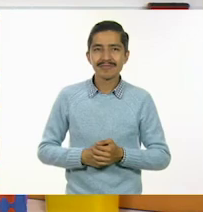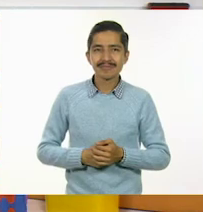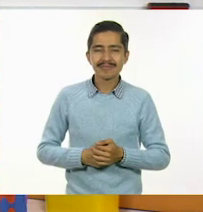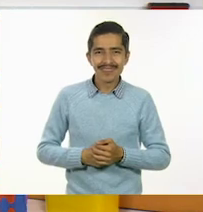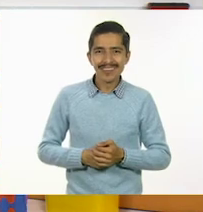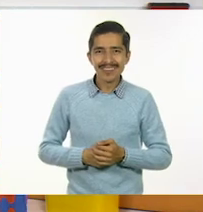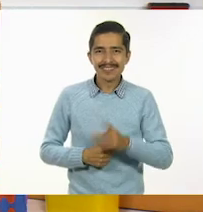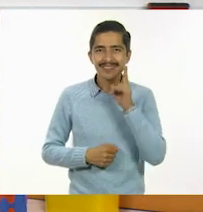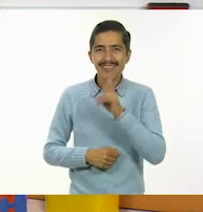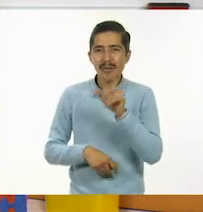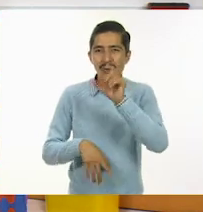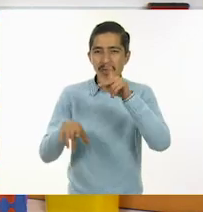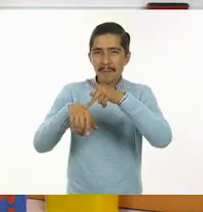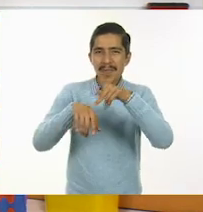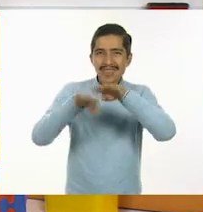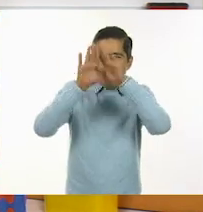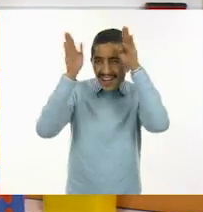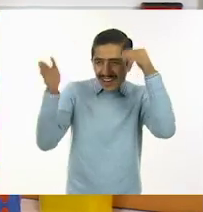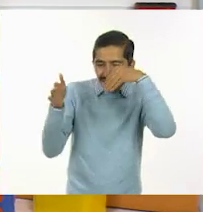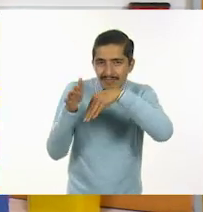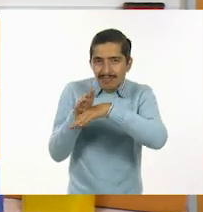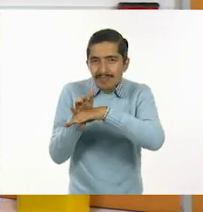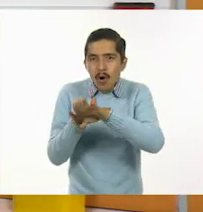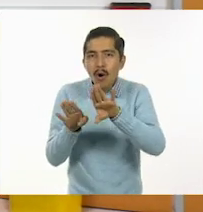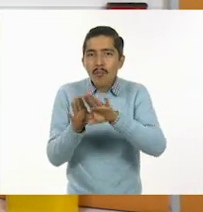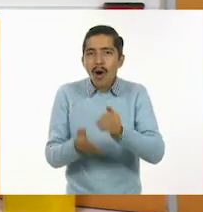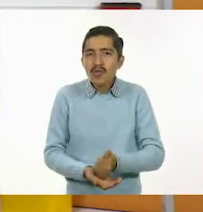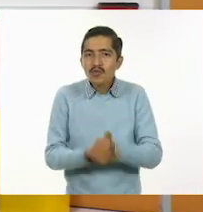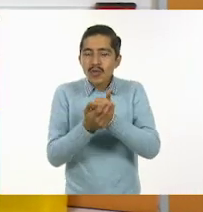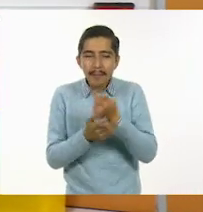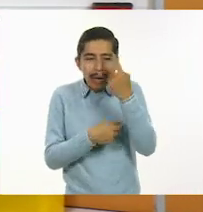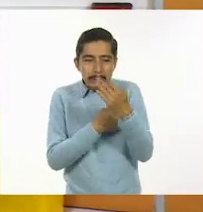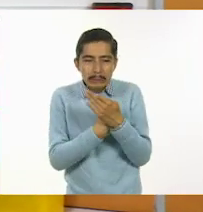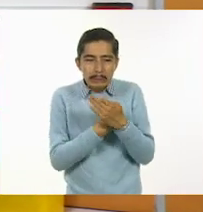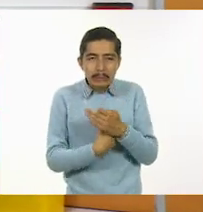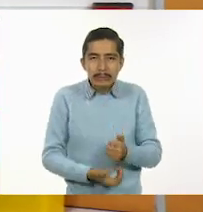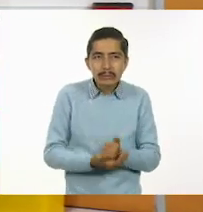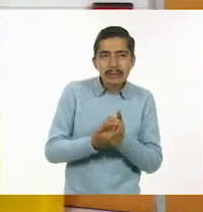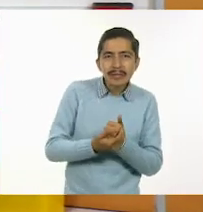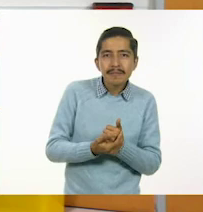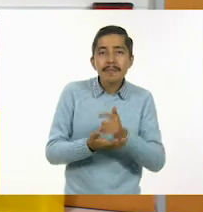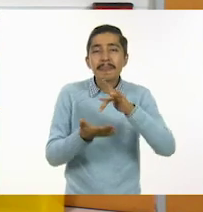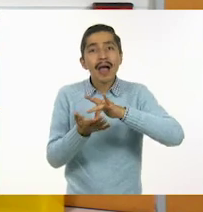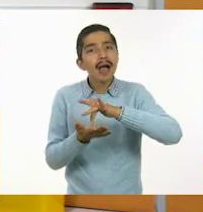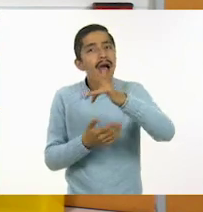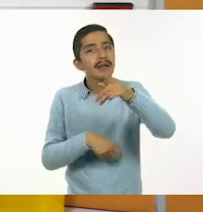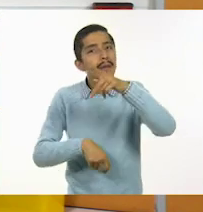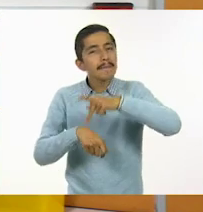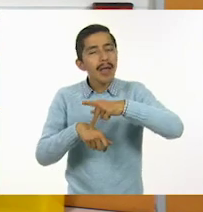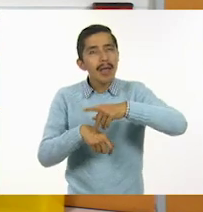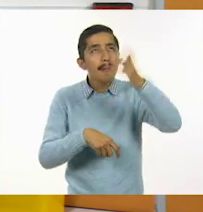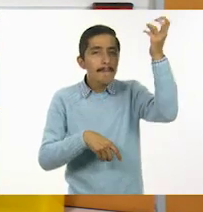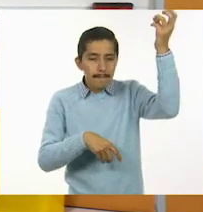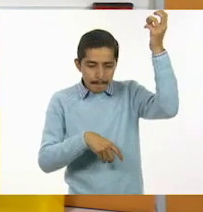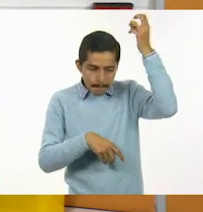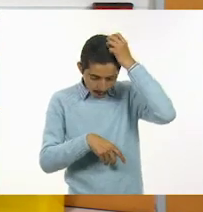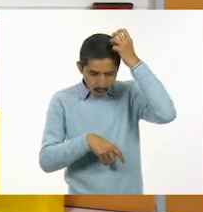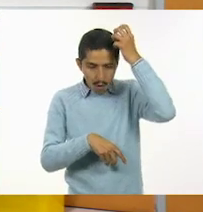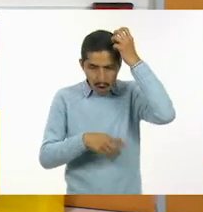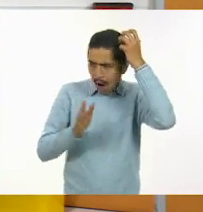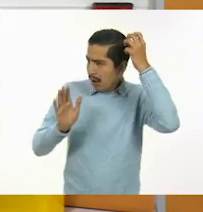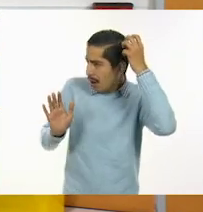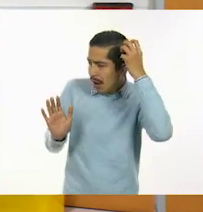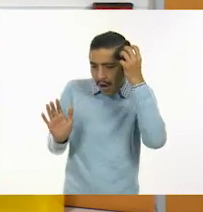que sintió en la cueva? ¿Cómo le ayudó a protegerse? ¿Y cómo, gracias a que la piedra cayó en su cabeza, él pudo